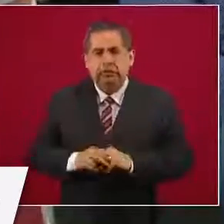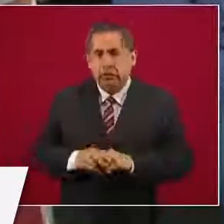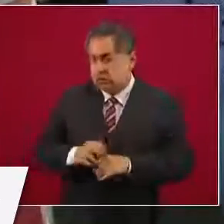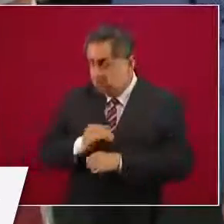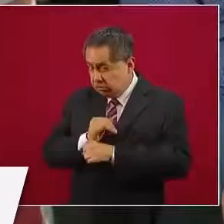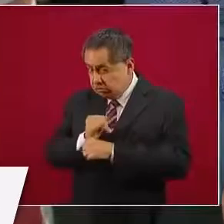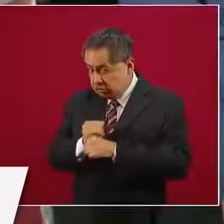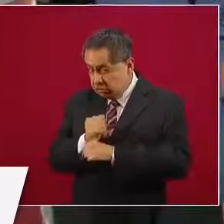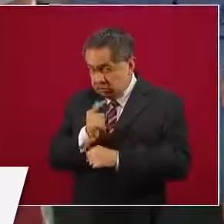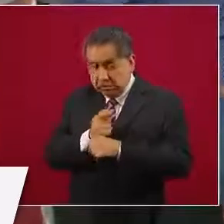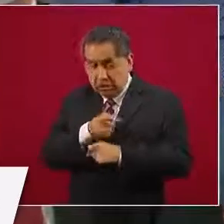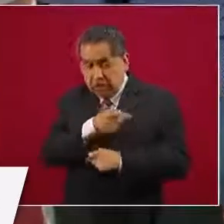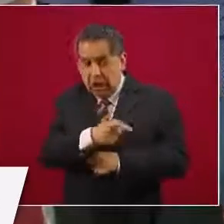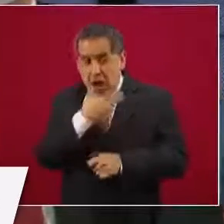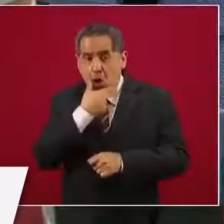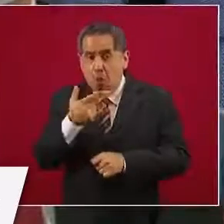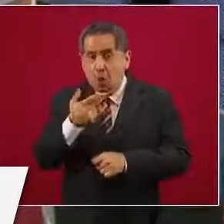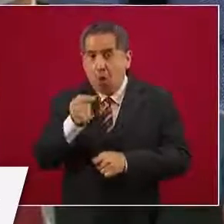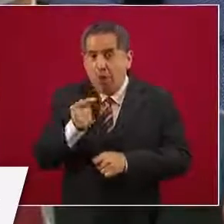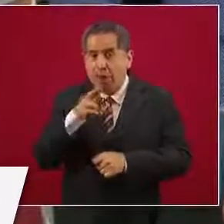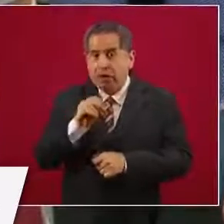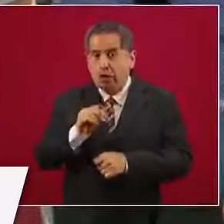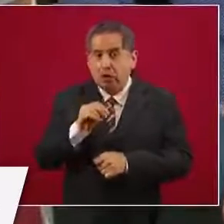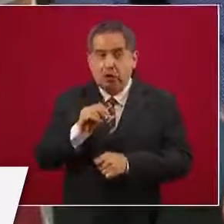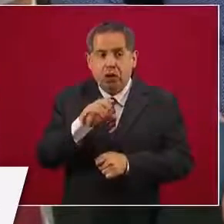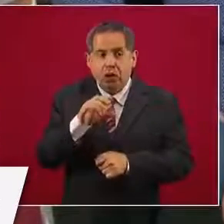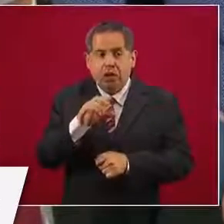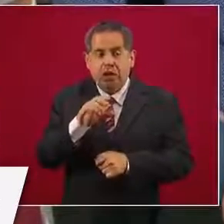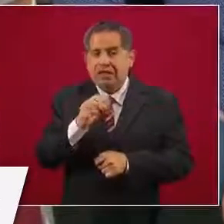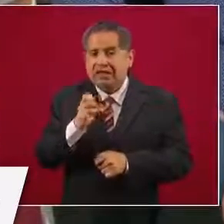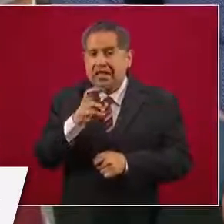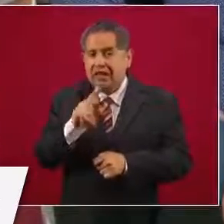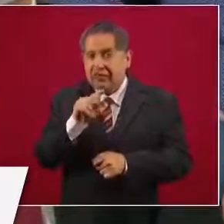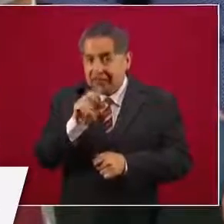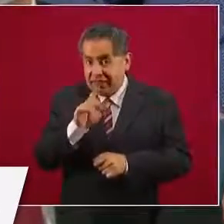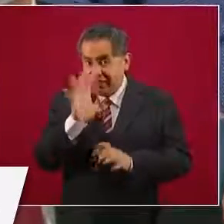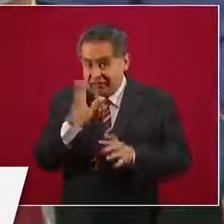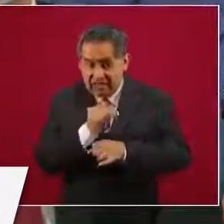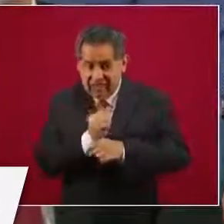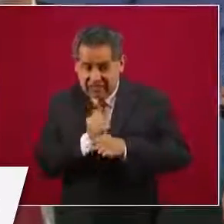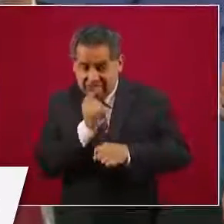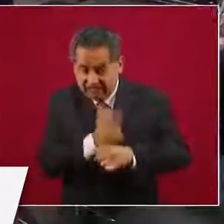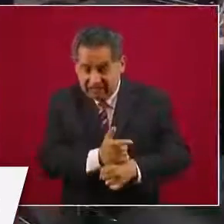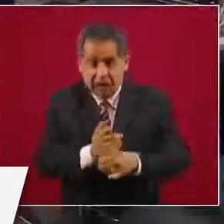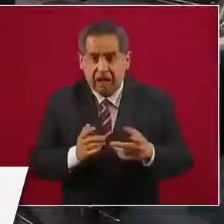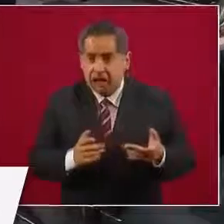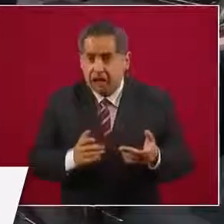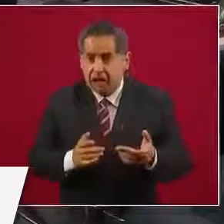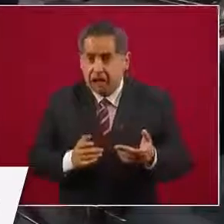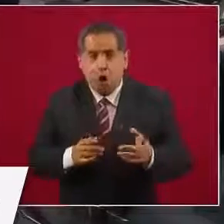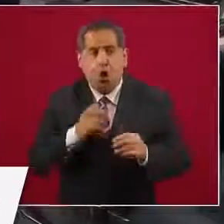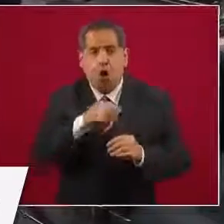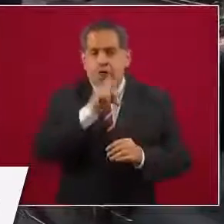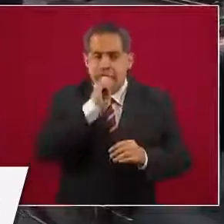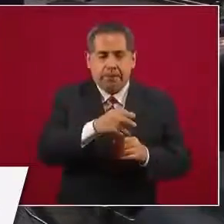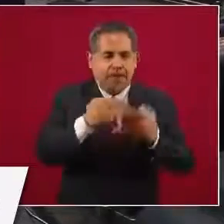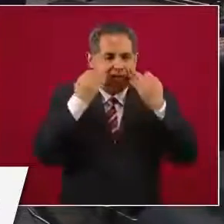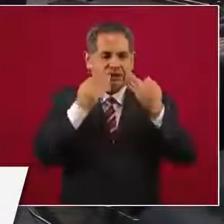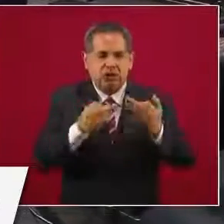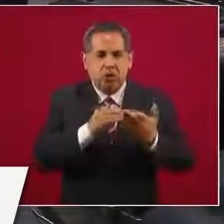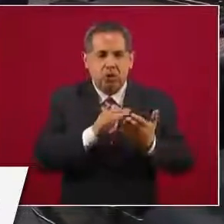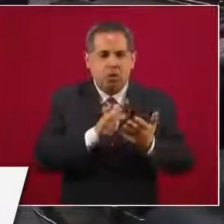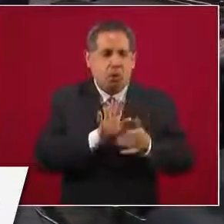Humberto Castillejo Cervantes, su forma de actuar. Se le ha ofrecido ser testigo colaborador. Por favor,